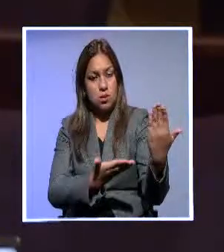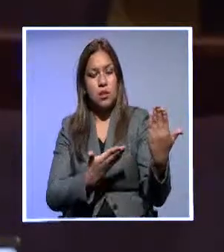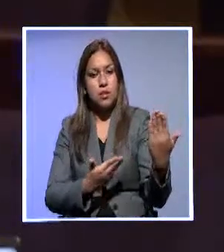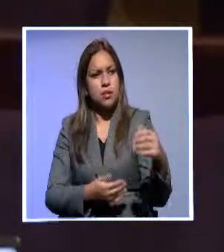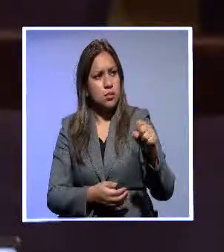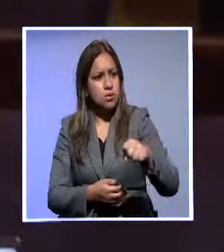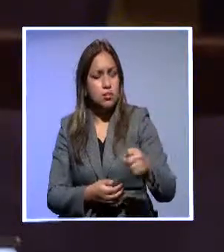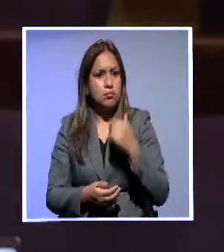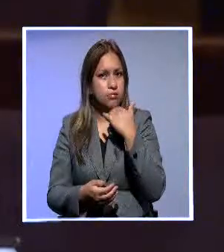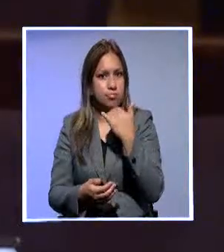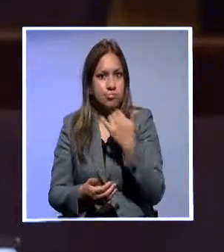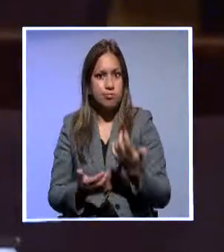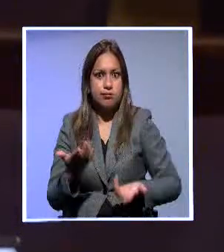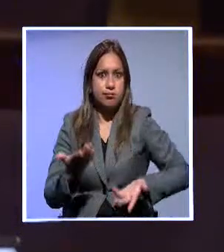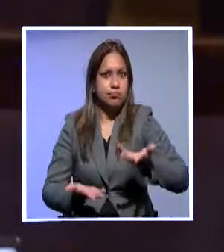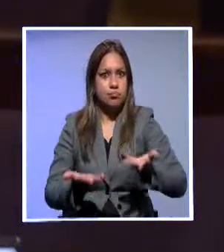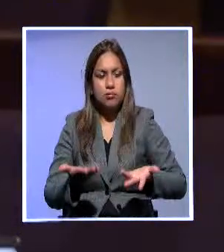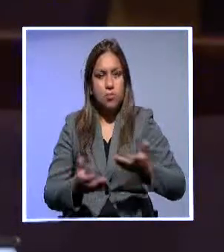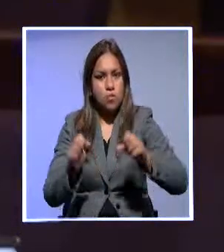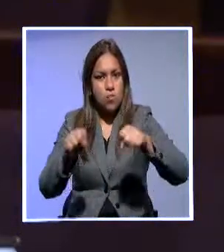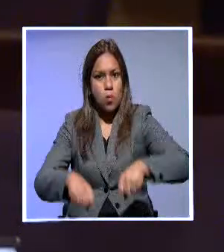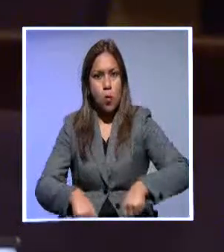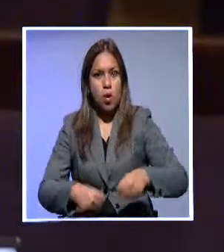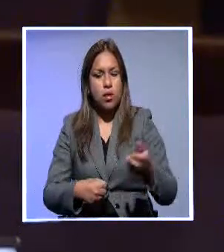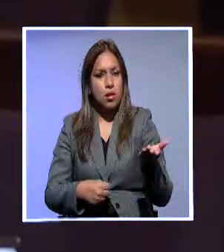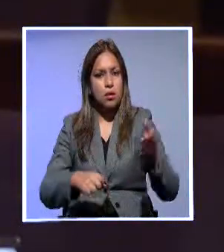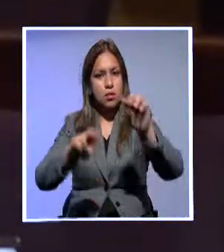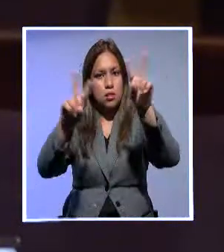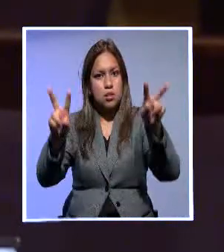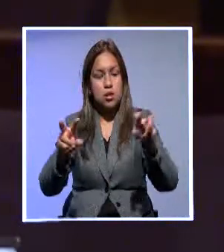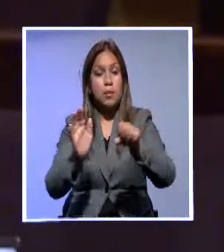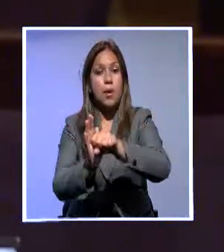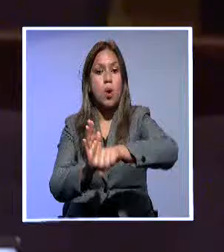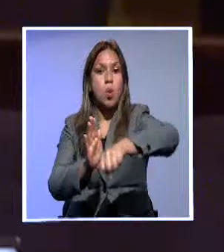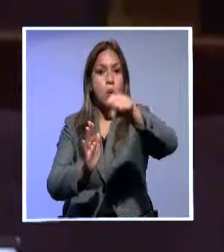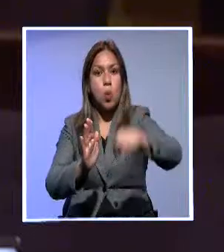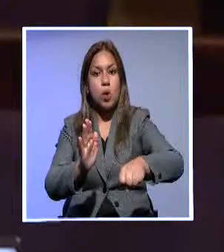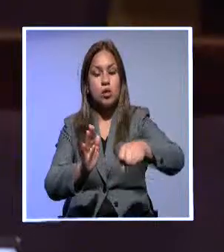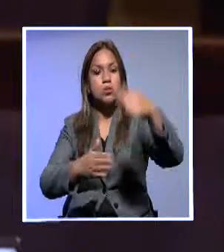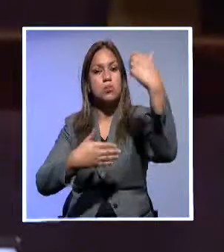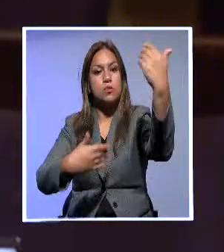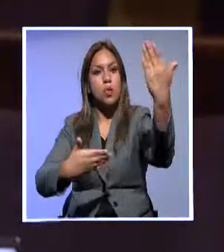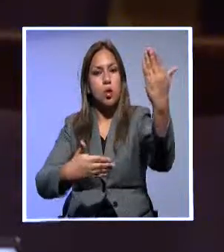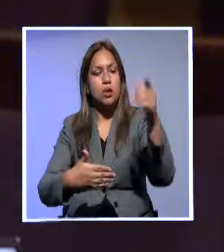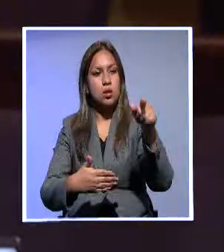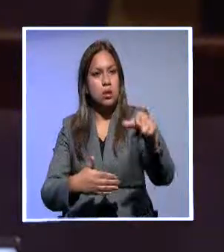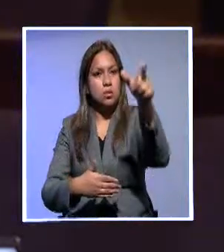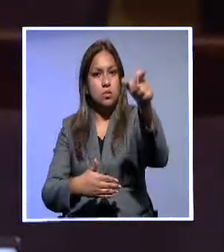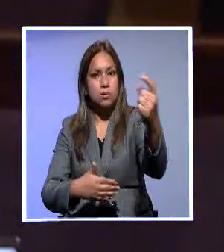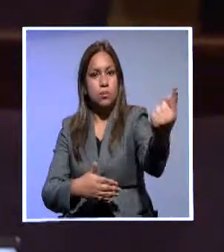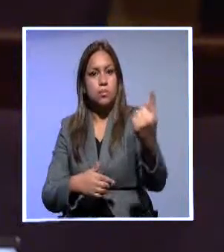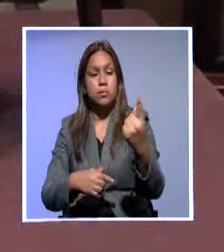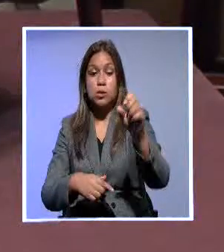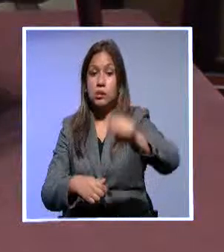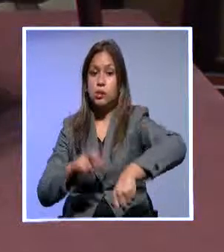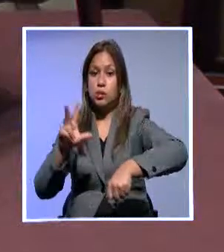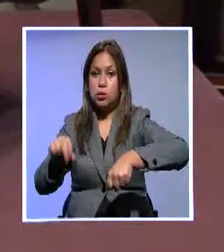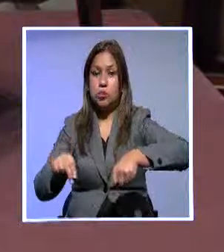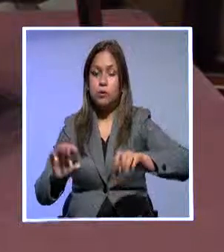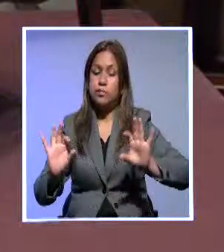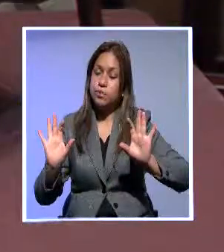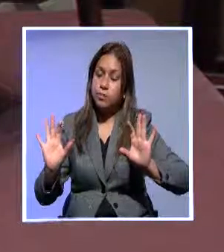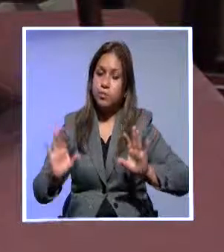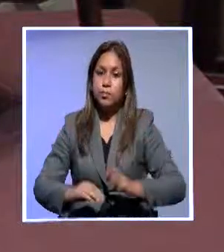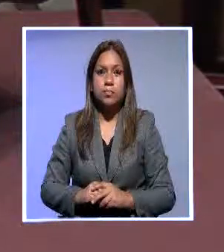que puedan de asumirse para llamar a un juicio político el defensor público en este caso correcta y ya en lo que tiene que ver con